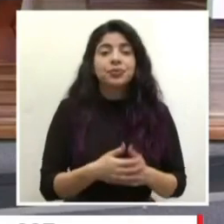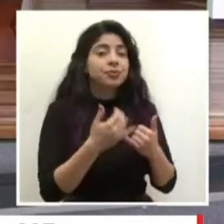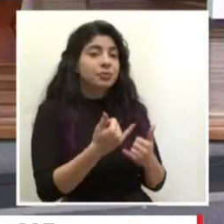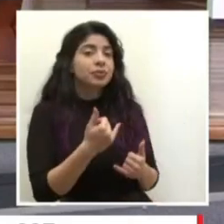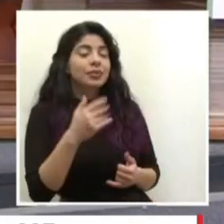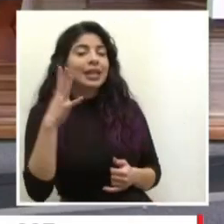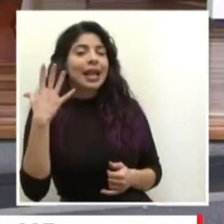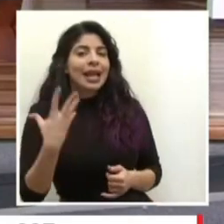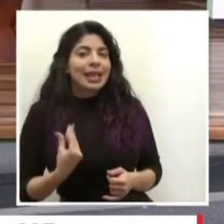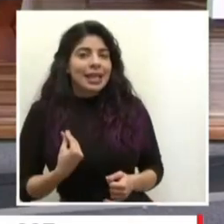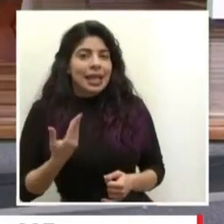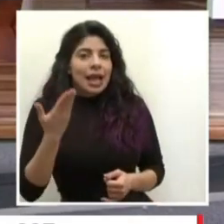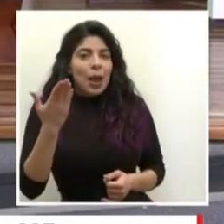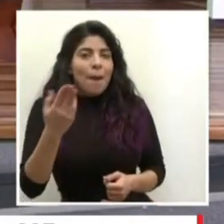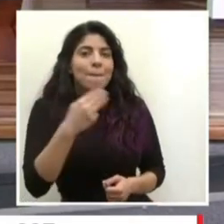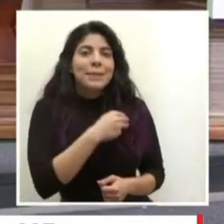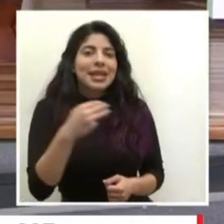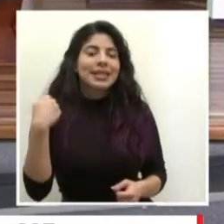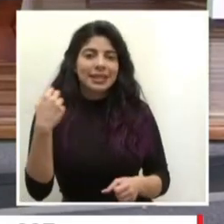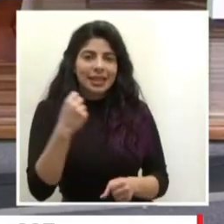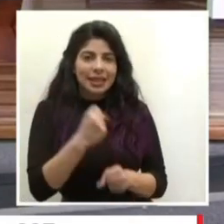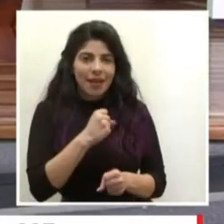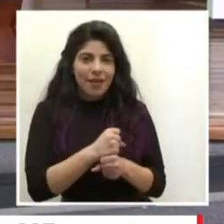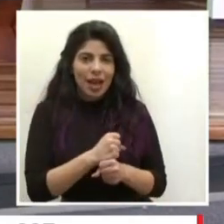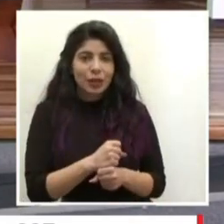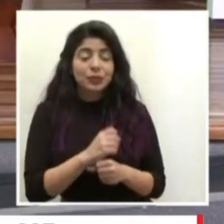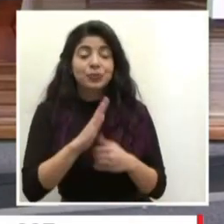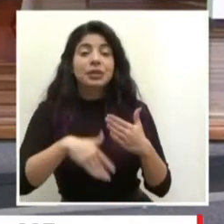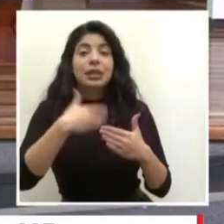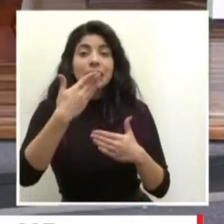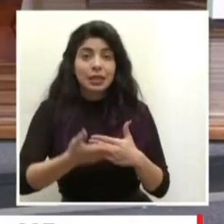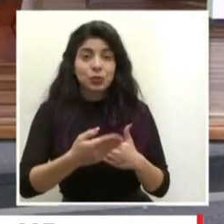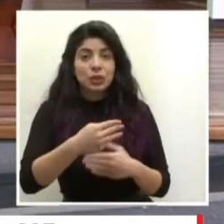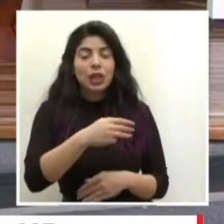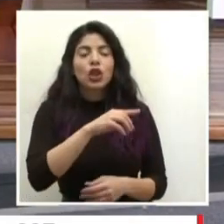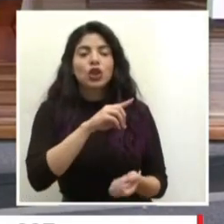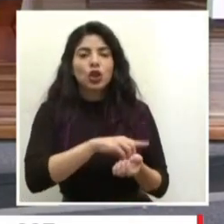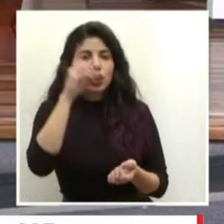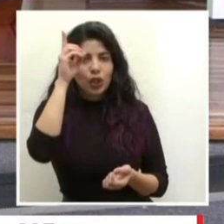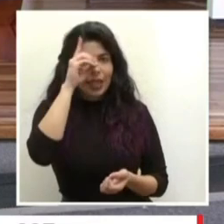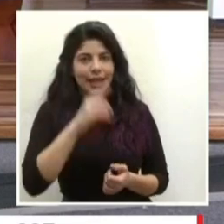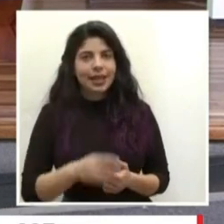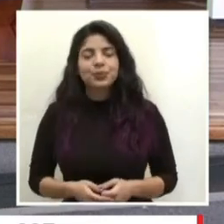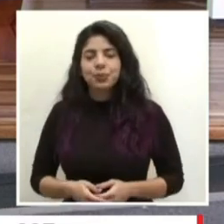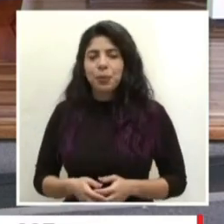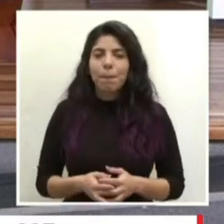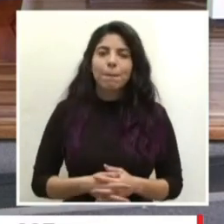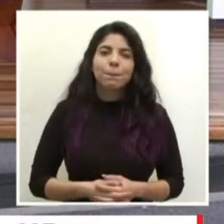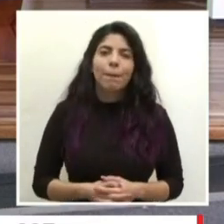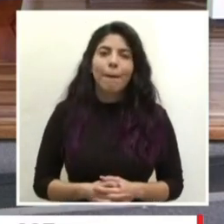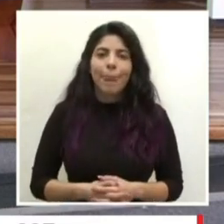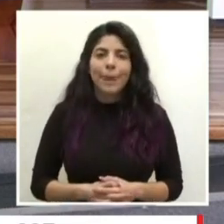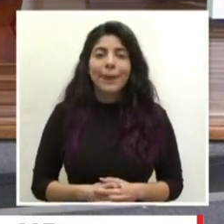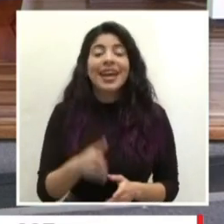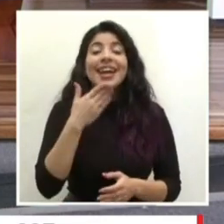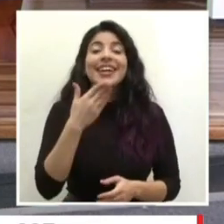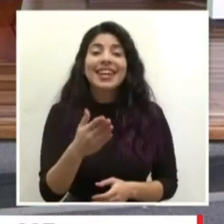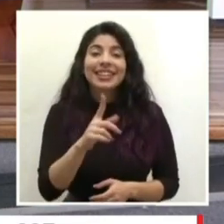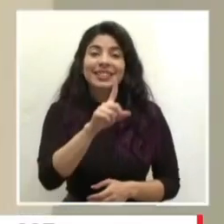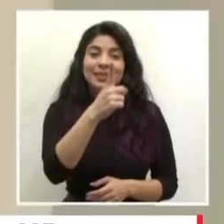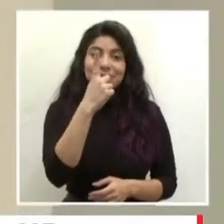doña Yanina Dinarte, ministra de Trabajo, y seguidamente al doctor Daniel Salas. Gracias